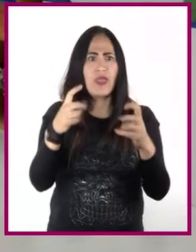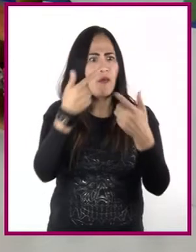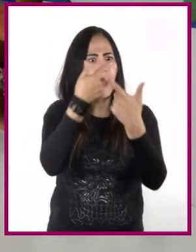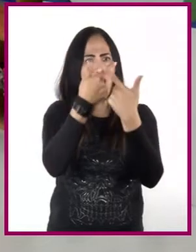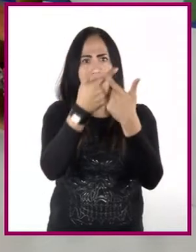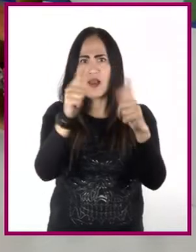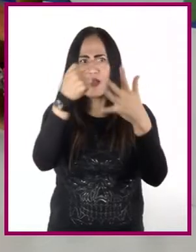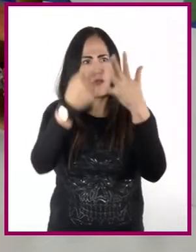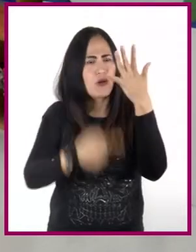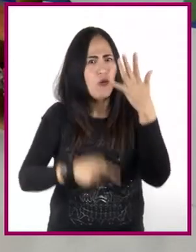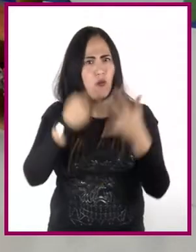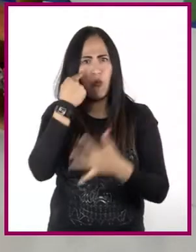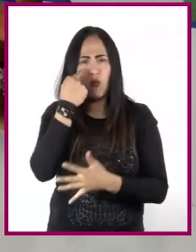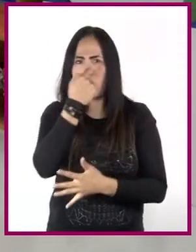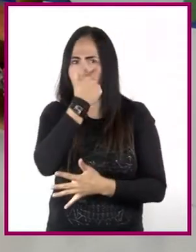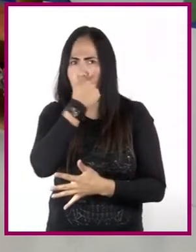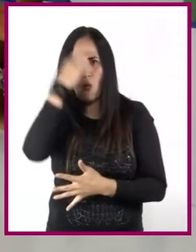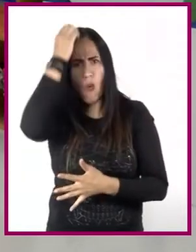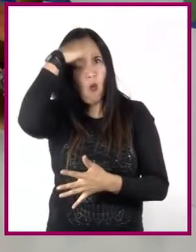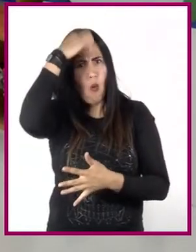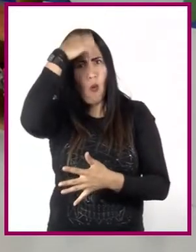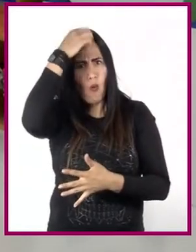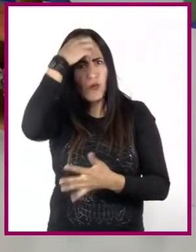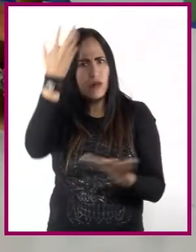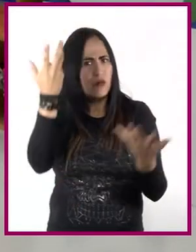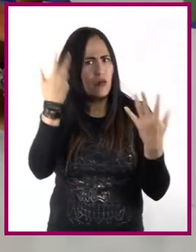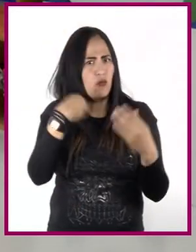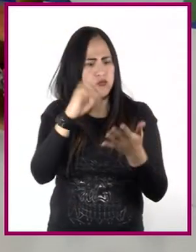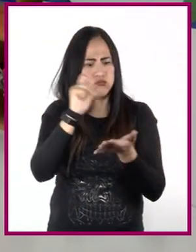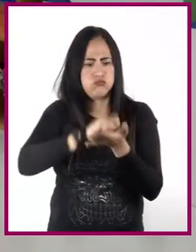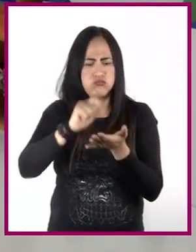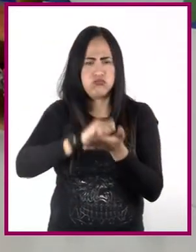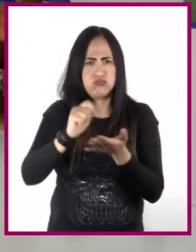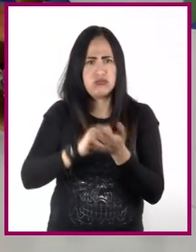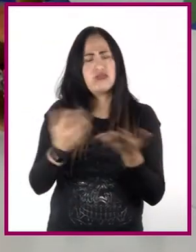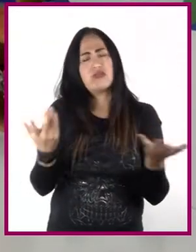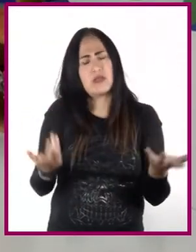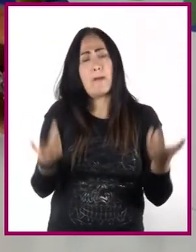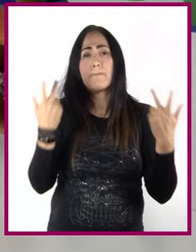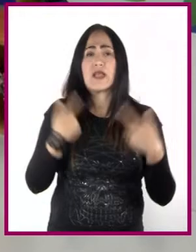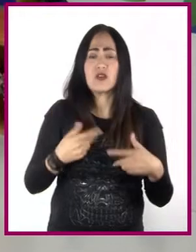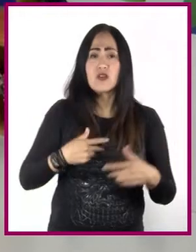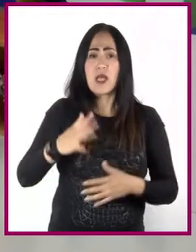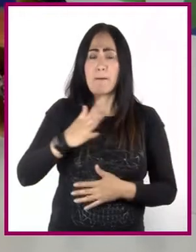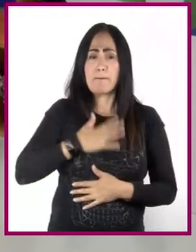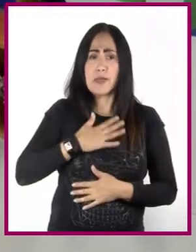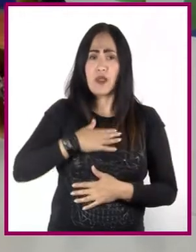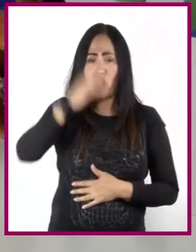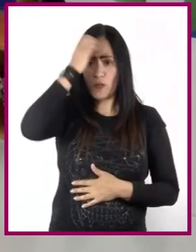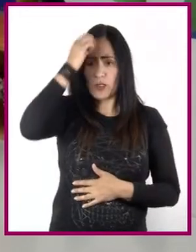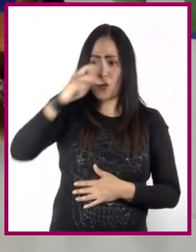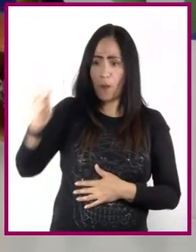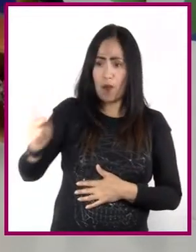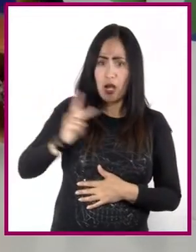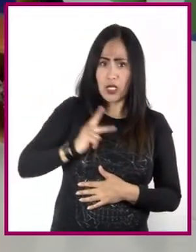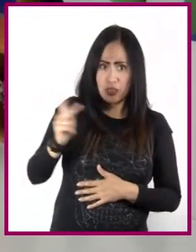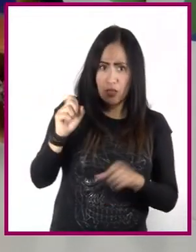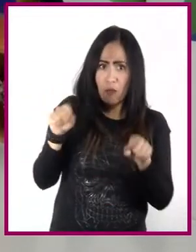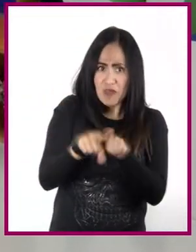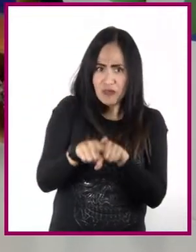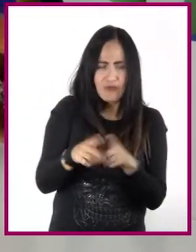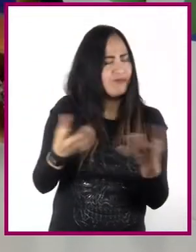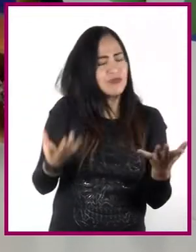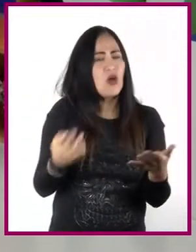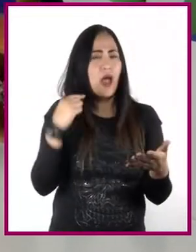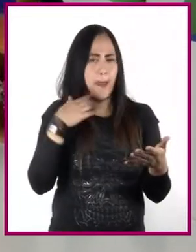genere un punto de vista, pues obviamente resulta difícil que los lectores opinen igual que yo. Entonces me leen,